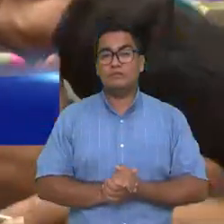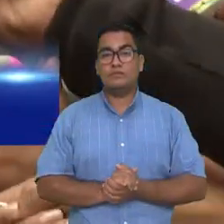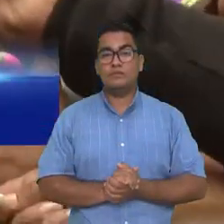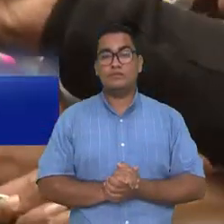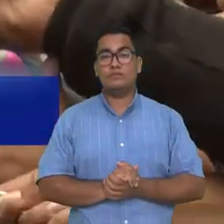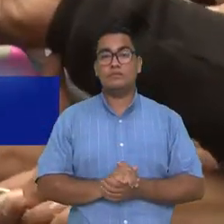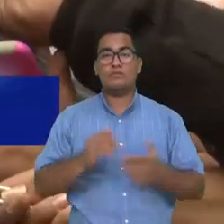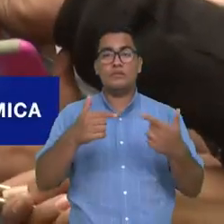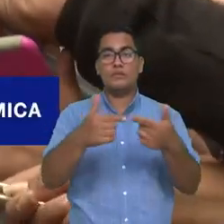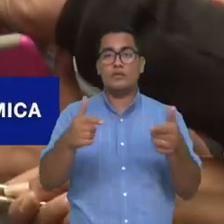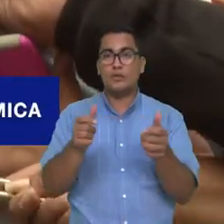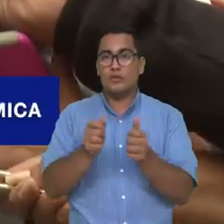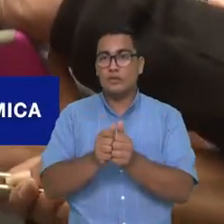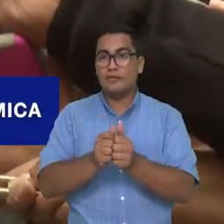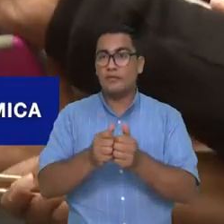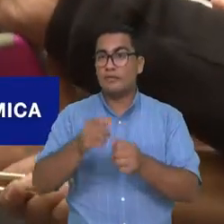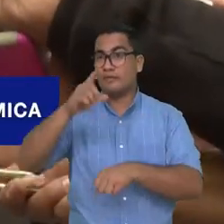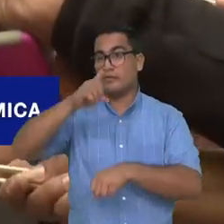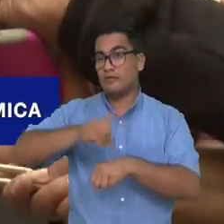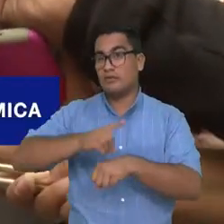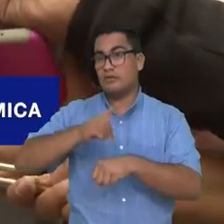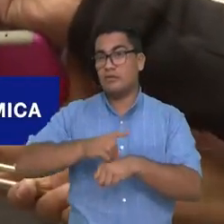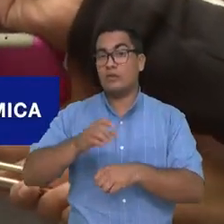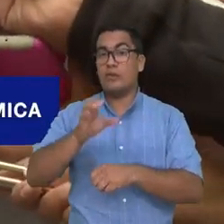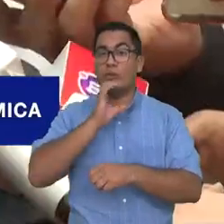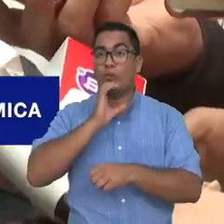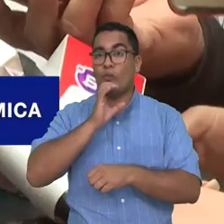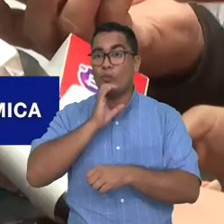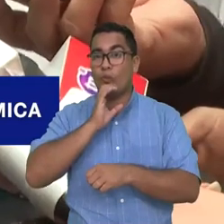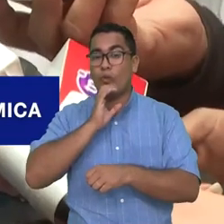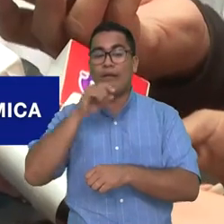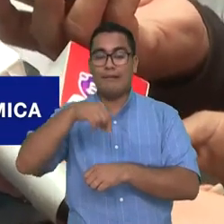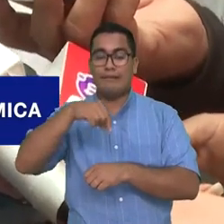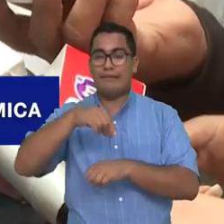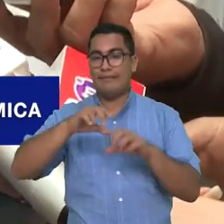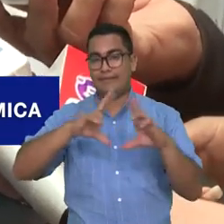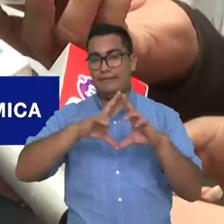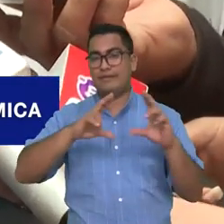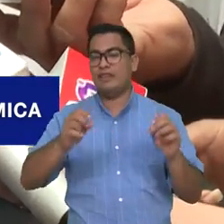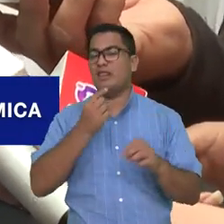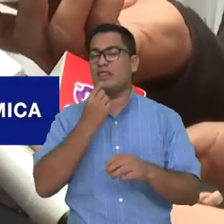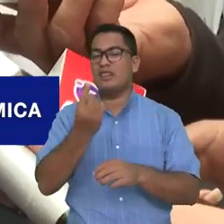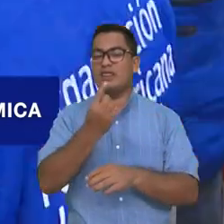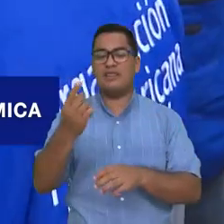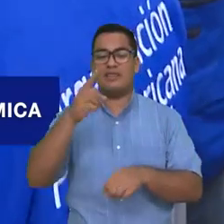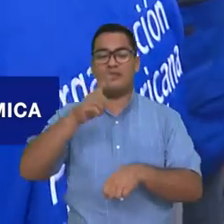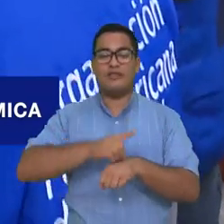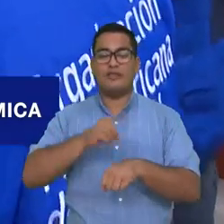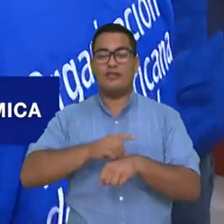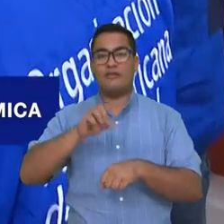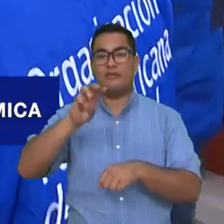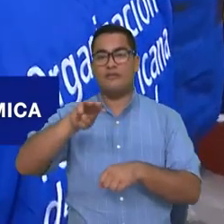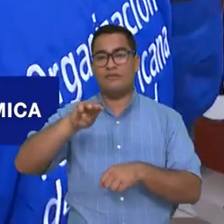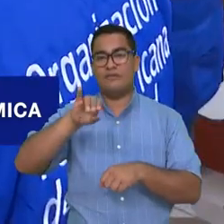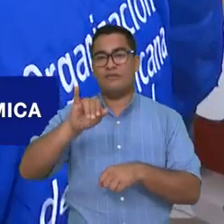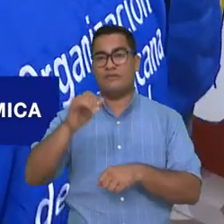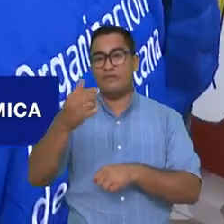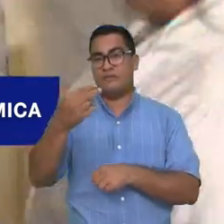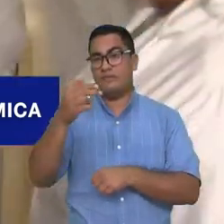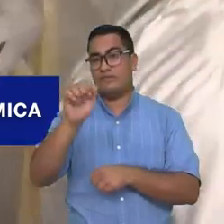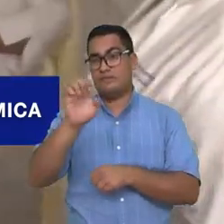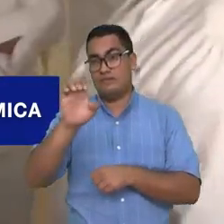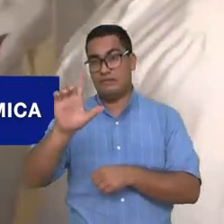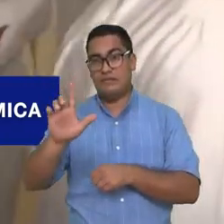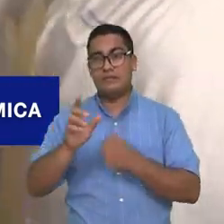La Brigada de Médicos Cubanos que se encuentra en el país, encabezado por el doctor Michael Cabrera, visitaron este viernes